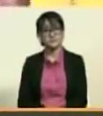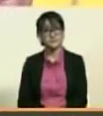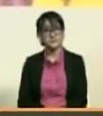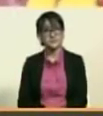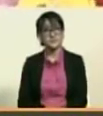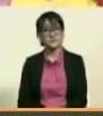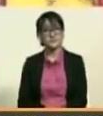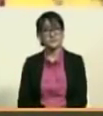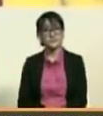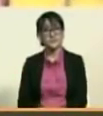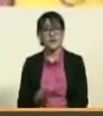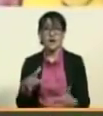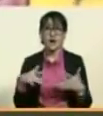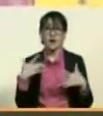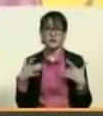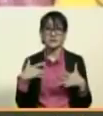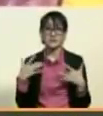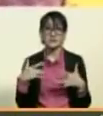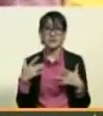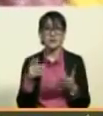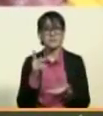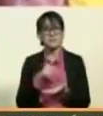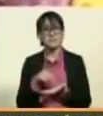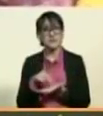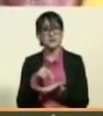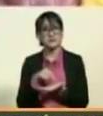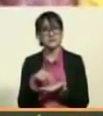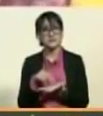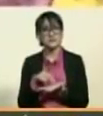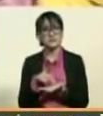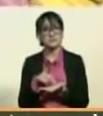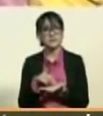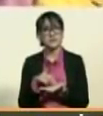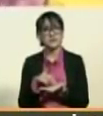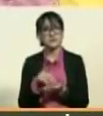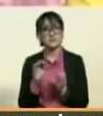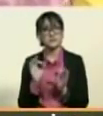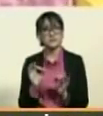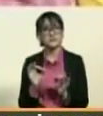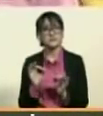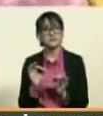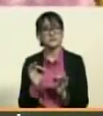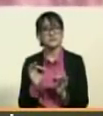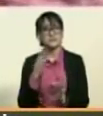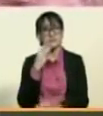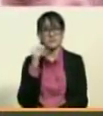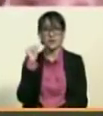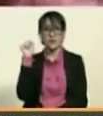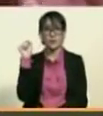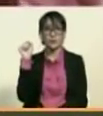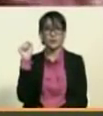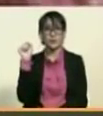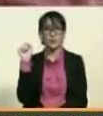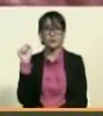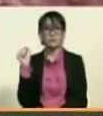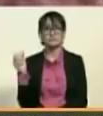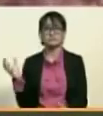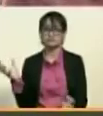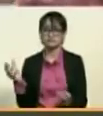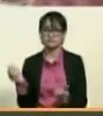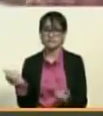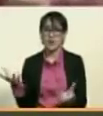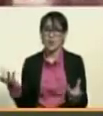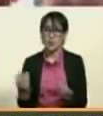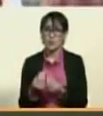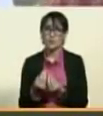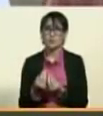esta actividad en donde participa, ya hemos dicho, el candidato por el Frente Amplio de la Patria, Nicolás Maduro, en compañía de